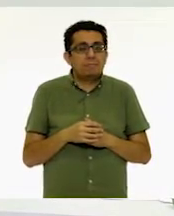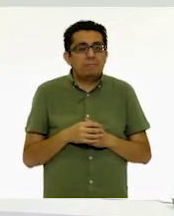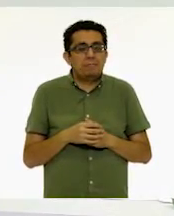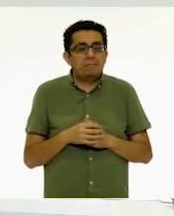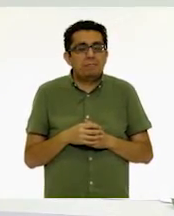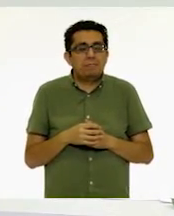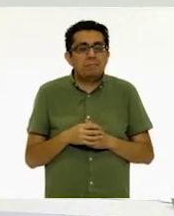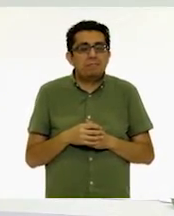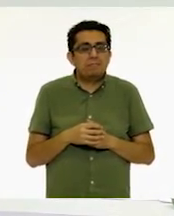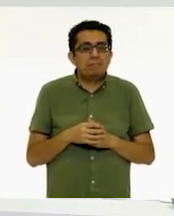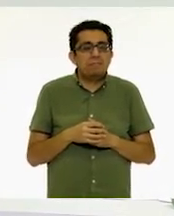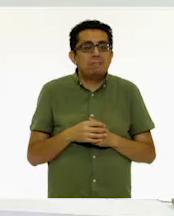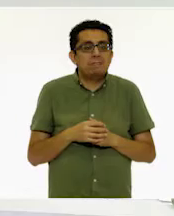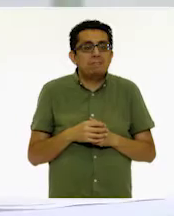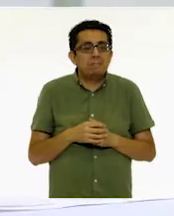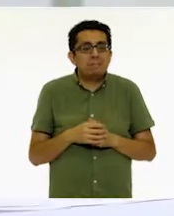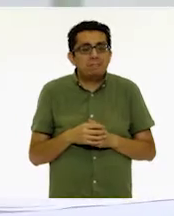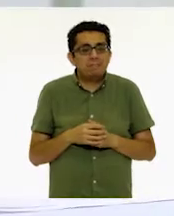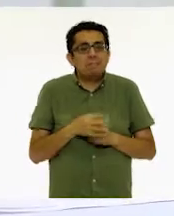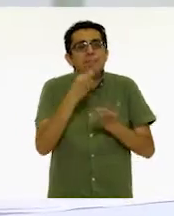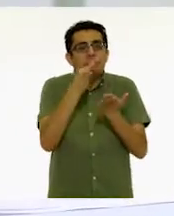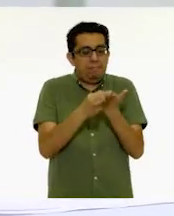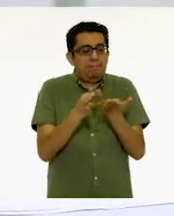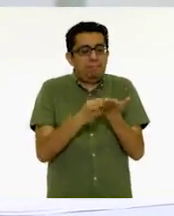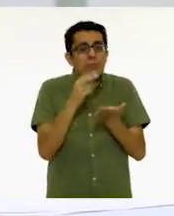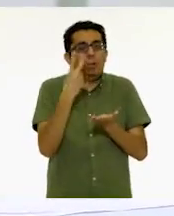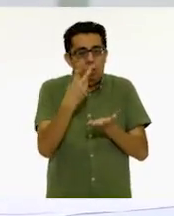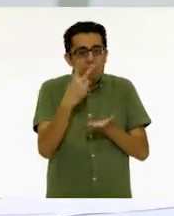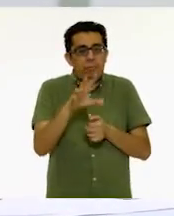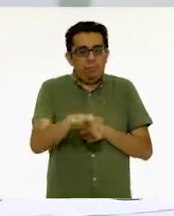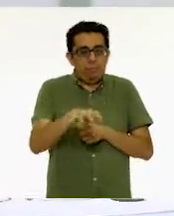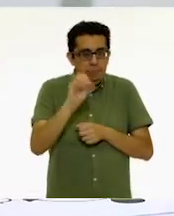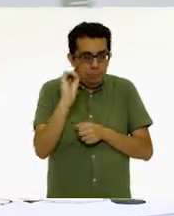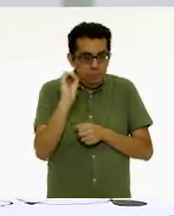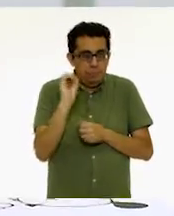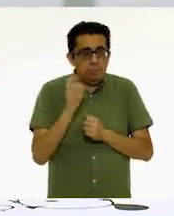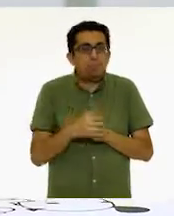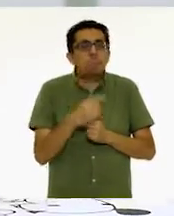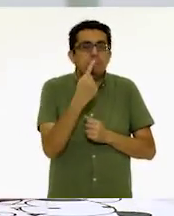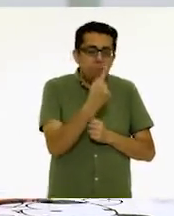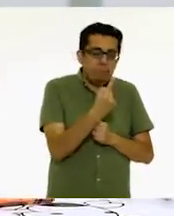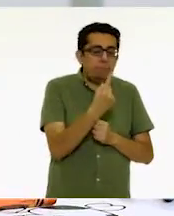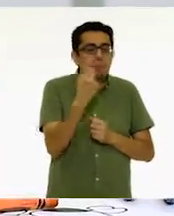tururu, dos fichas. Una y dos.